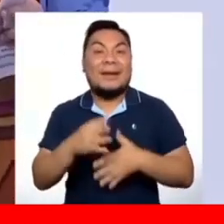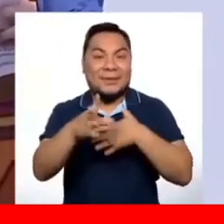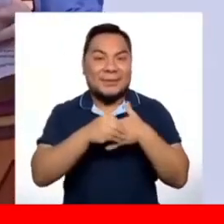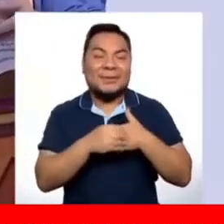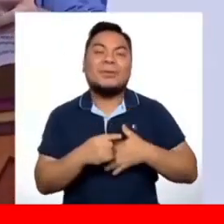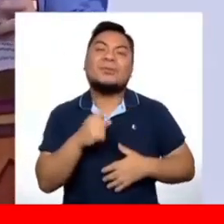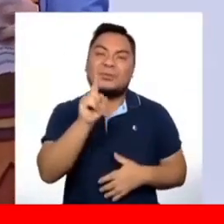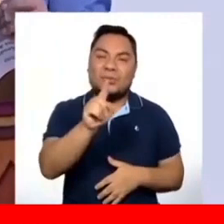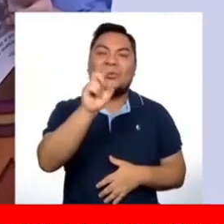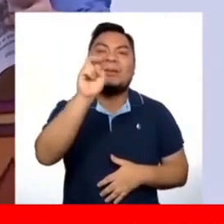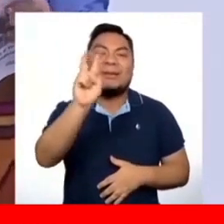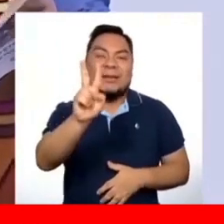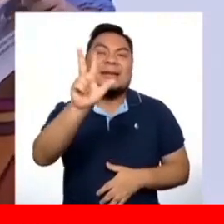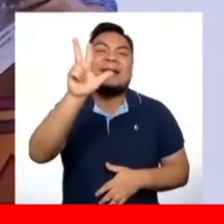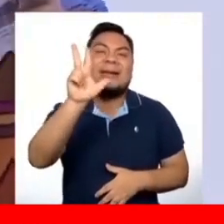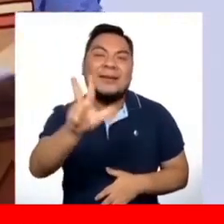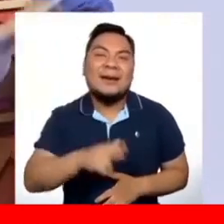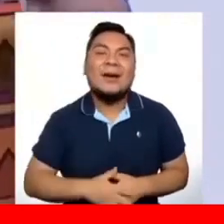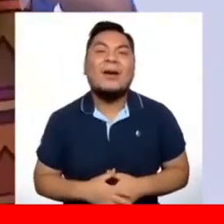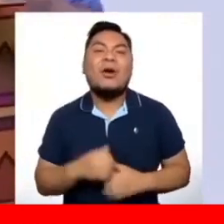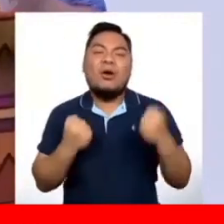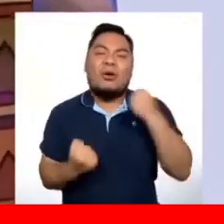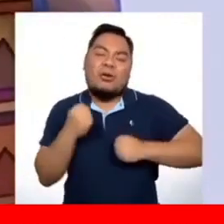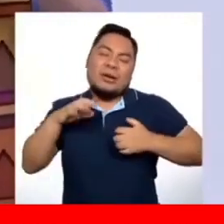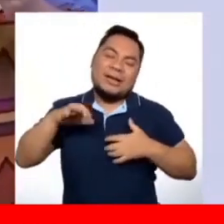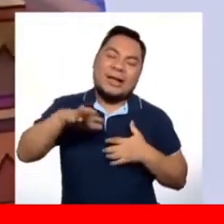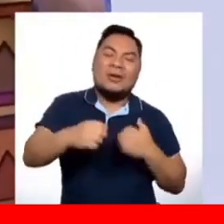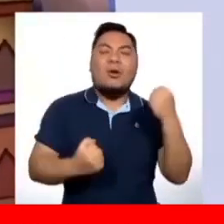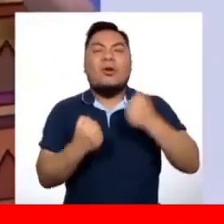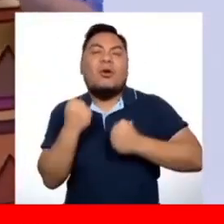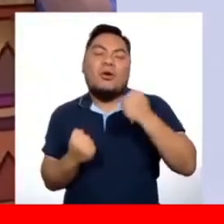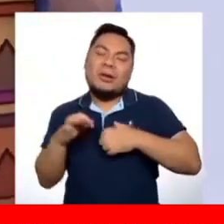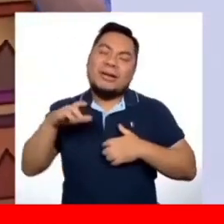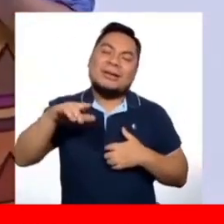va. Un, dos, tres, va.